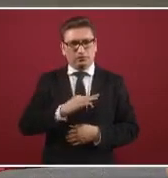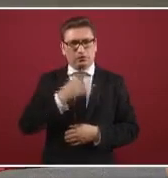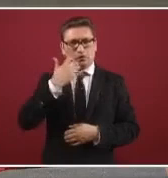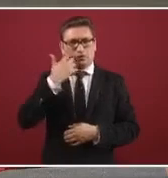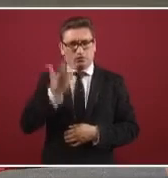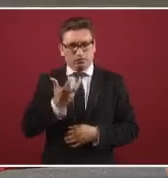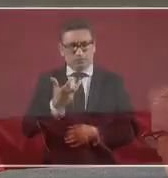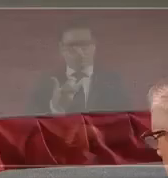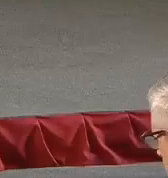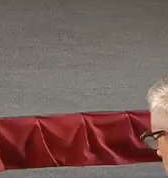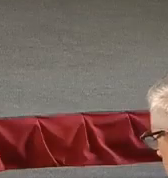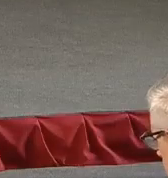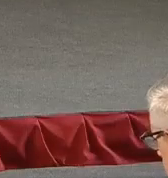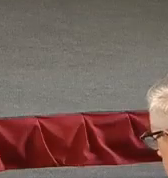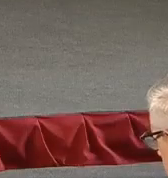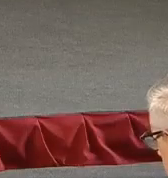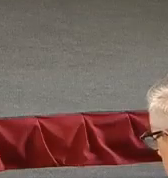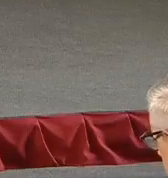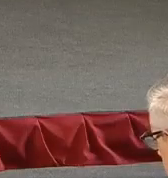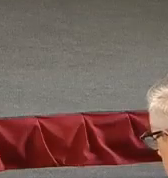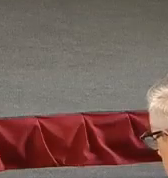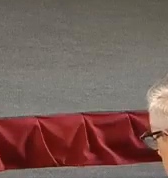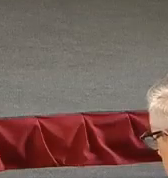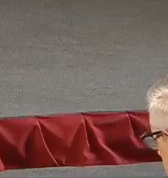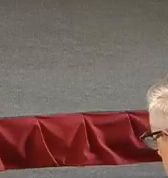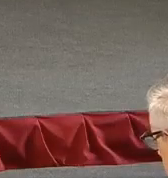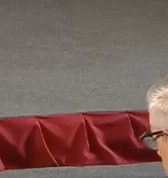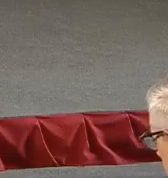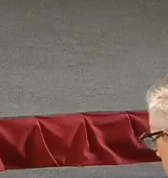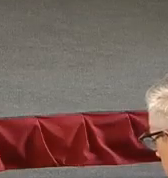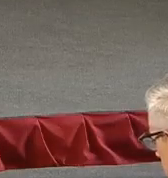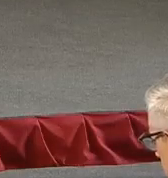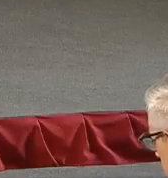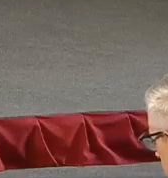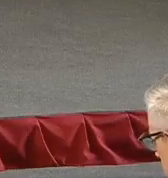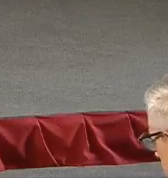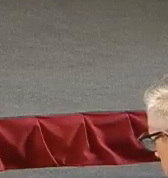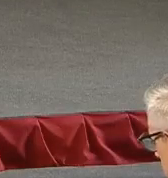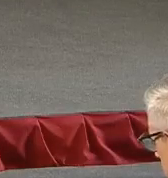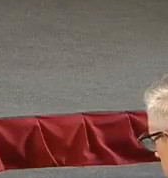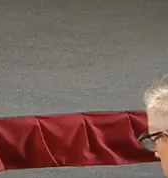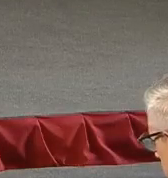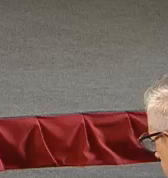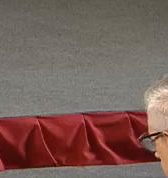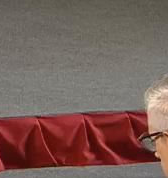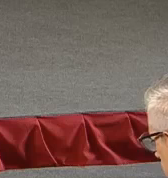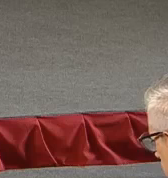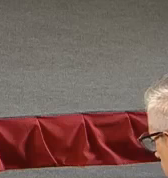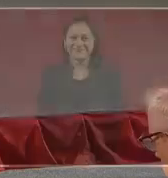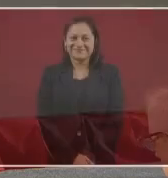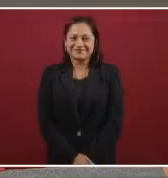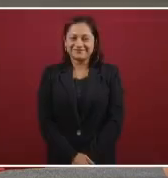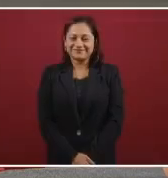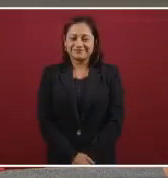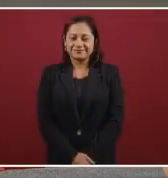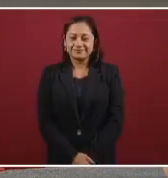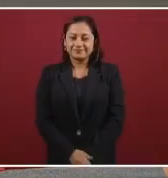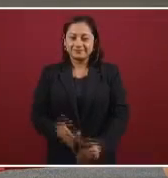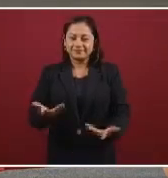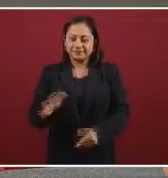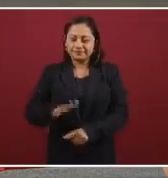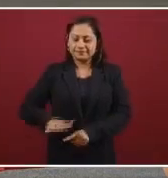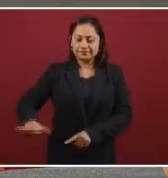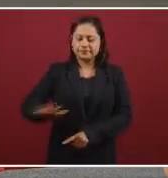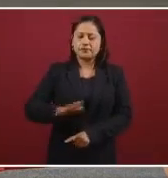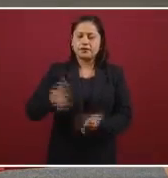en ser esa sede para que ese pueblo venezolano, ese pueblo de hermanos, pudieran